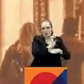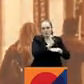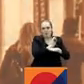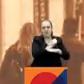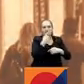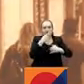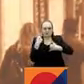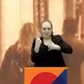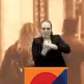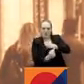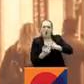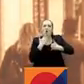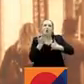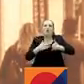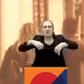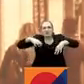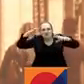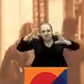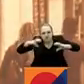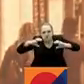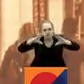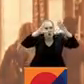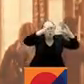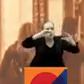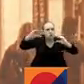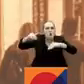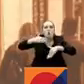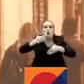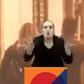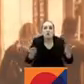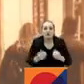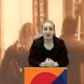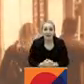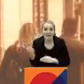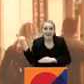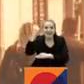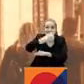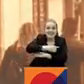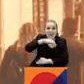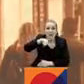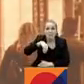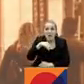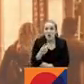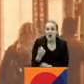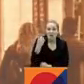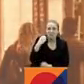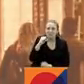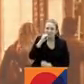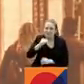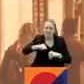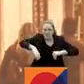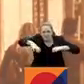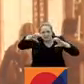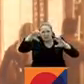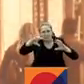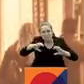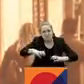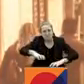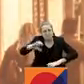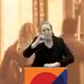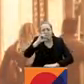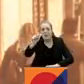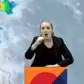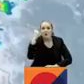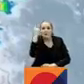distintas regiones de nuestro país. Según la entidad, este miércoles fue el día con más lluvias, con más cantidad de precipitaciones en el mes de septiembre.